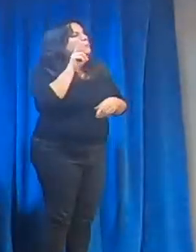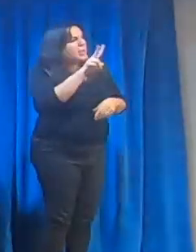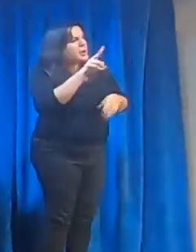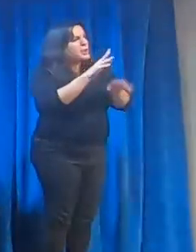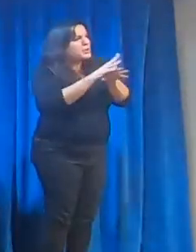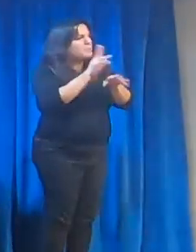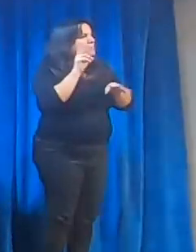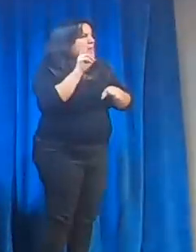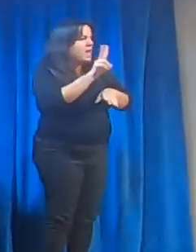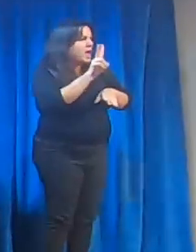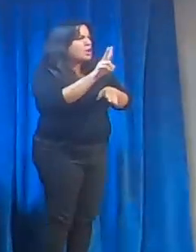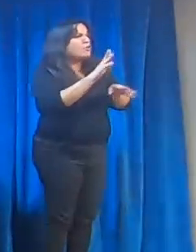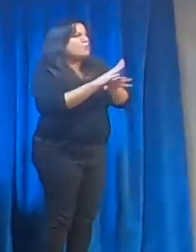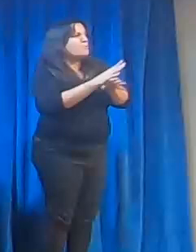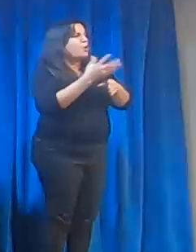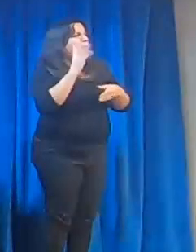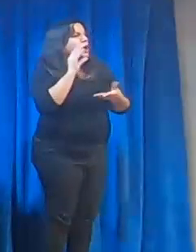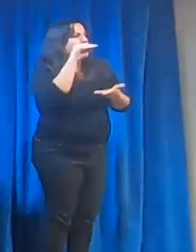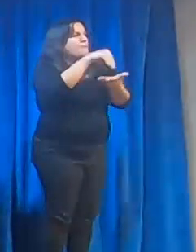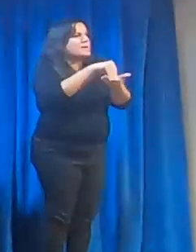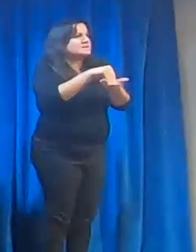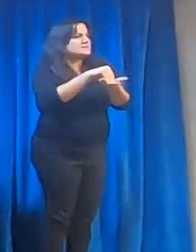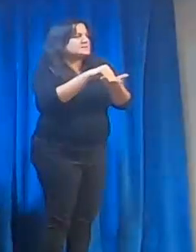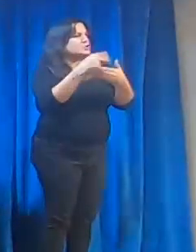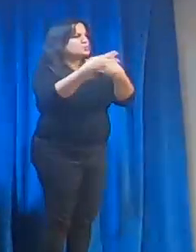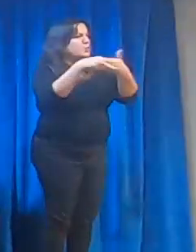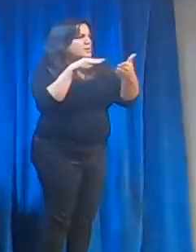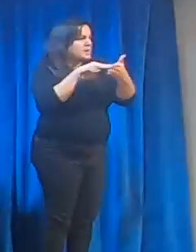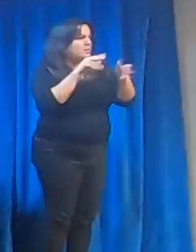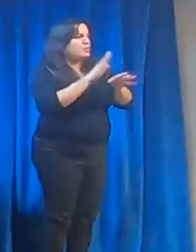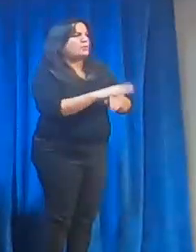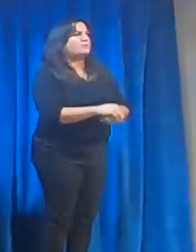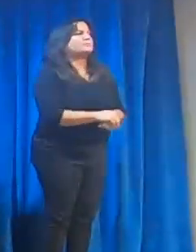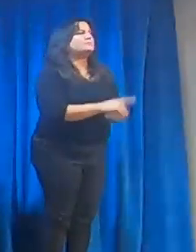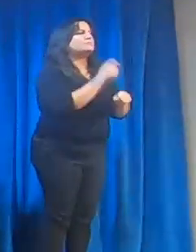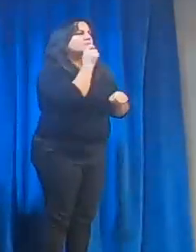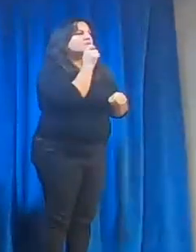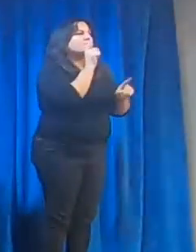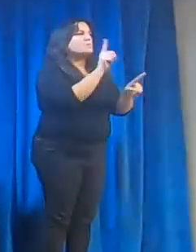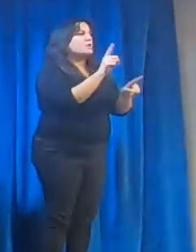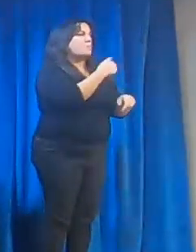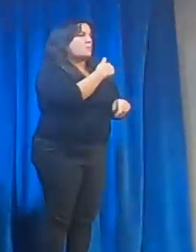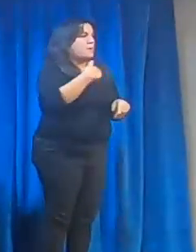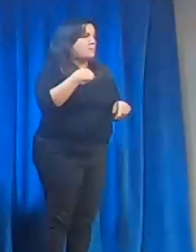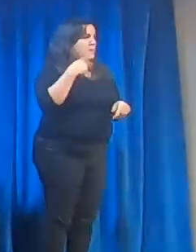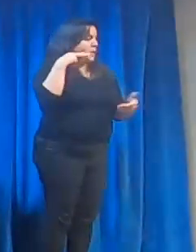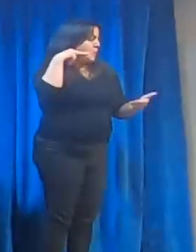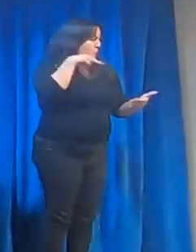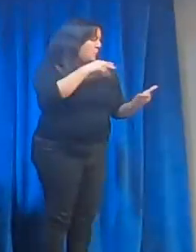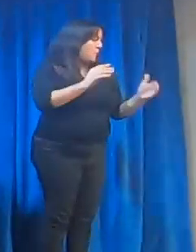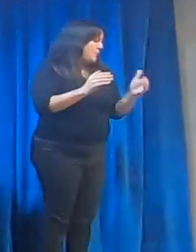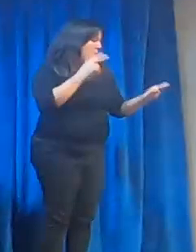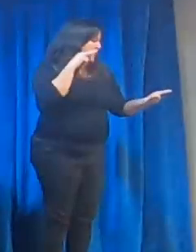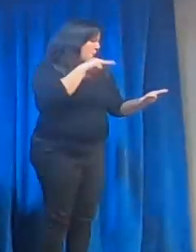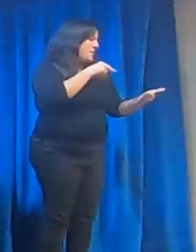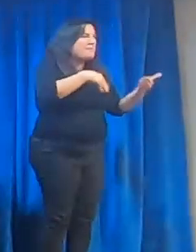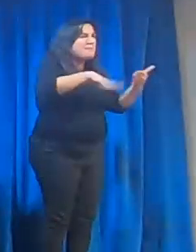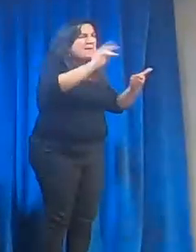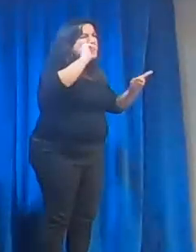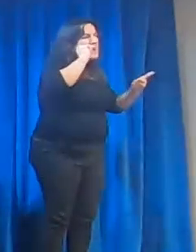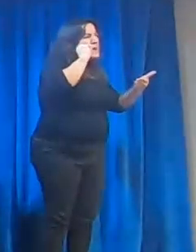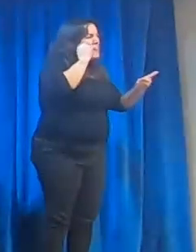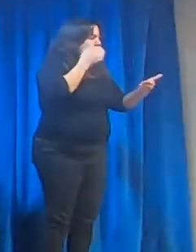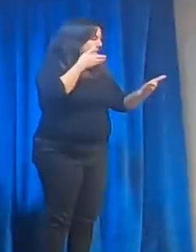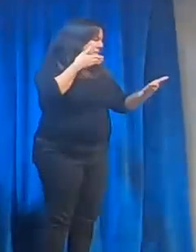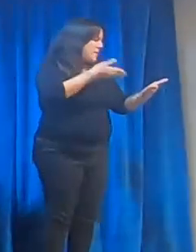ven, por suerte, sino que se miran. Y la mamá, cuando recibe a su bebé, ve al bebé más lindo del mundo. Y no